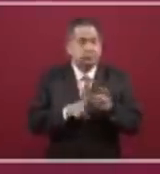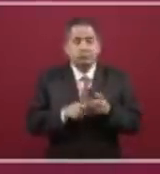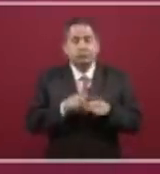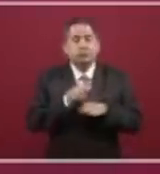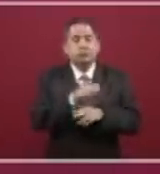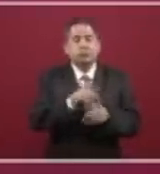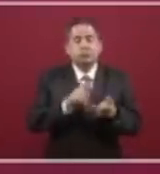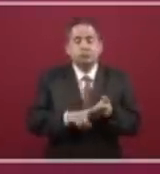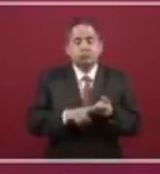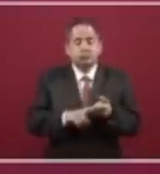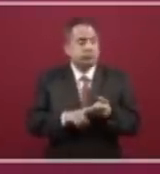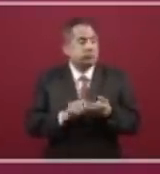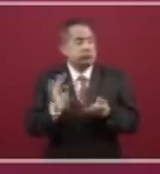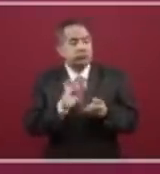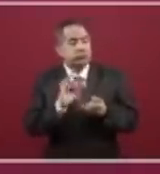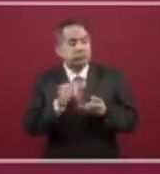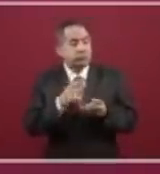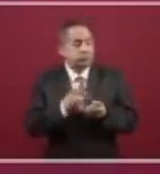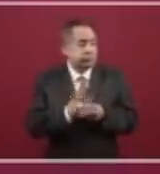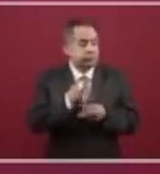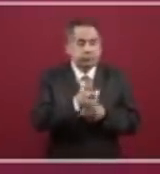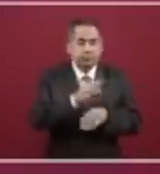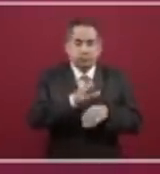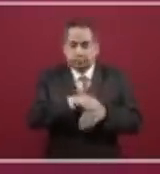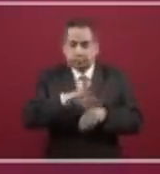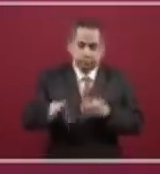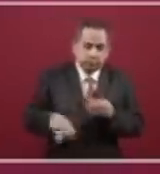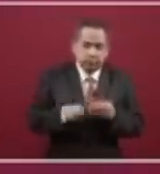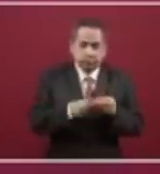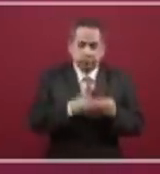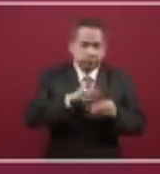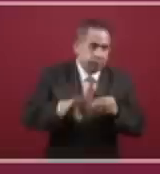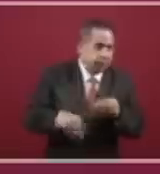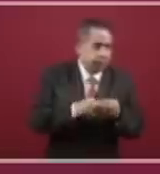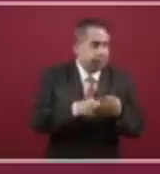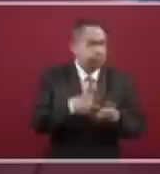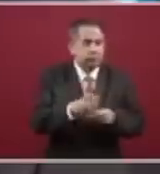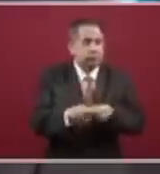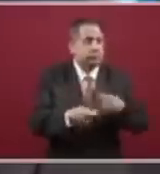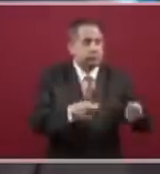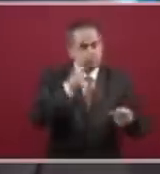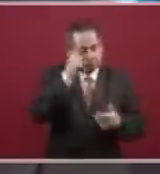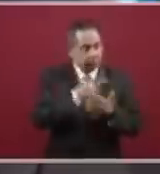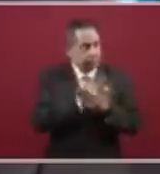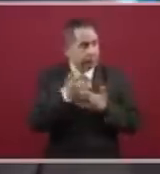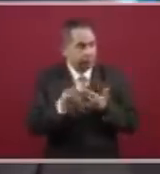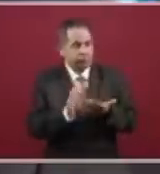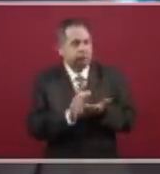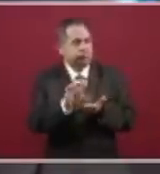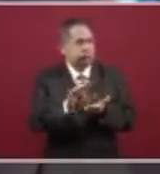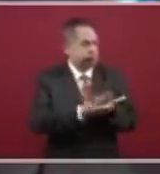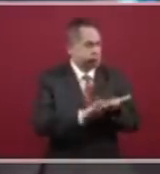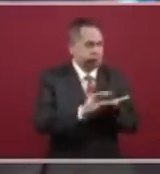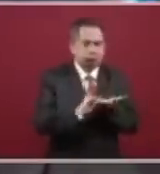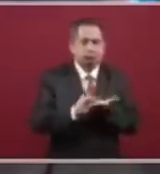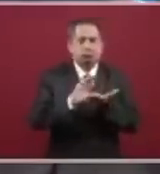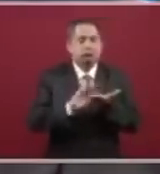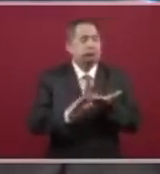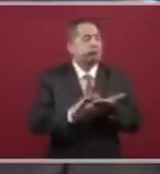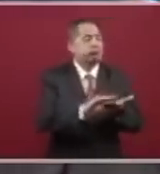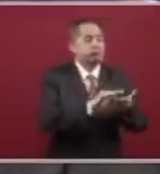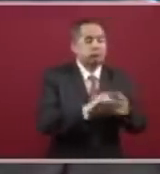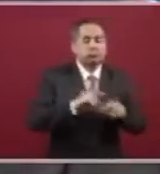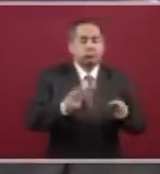compensatorias para los participantes en el proyecto en los gobiernos estatales